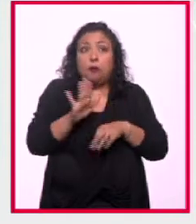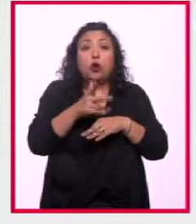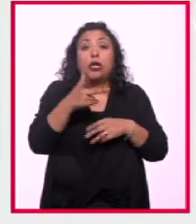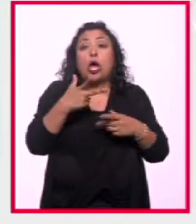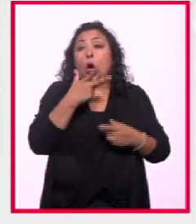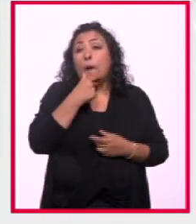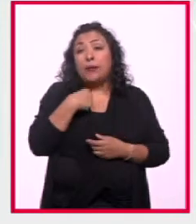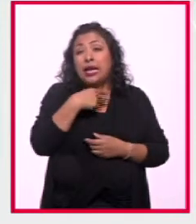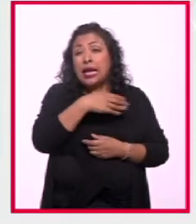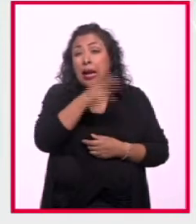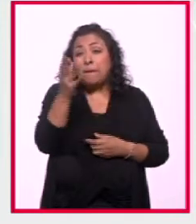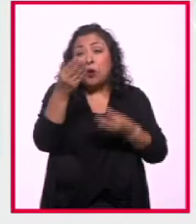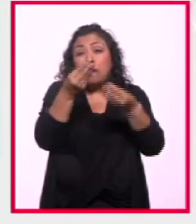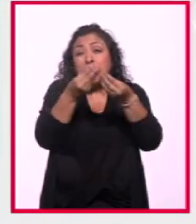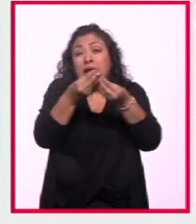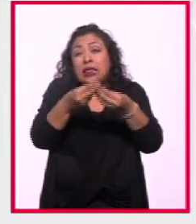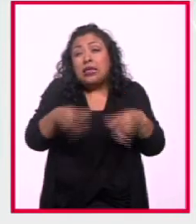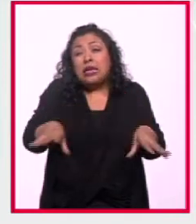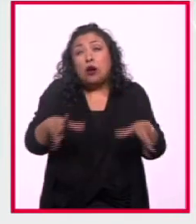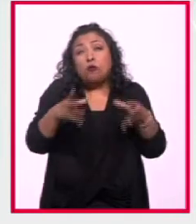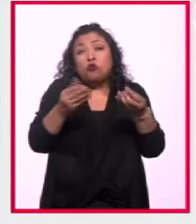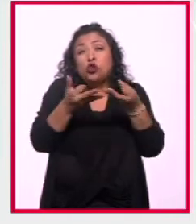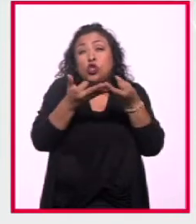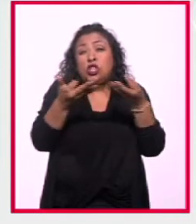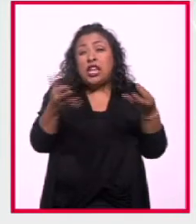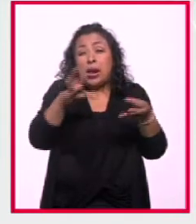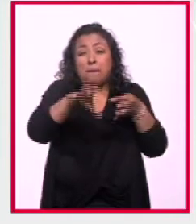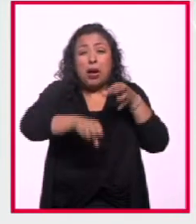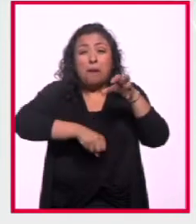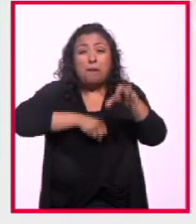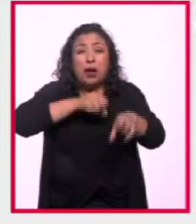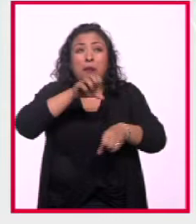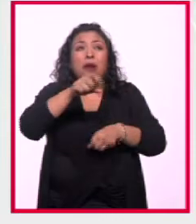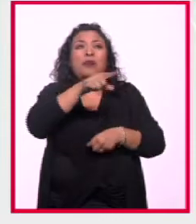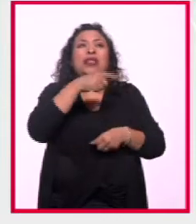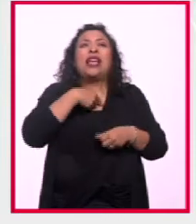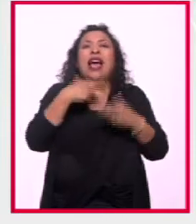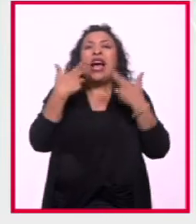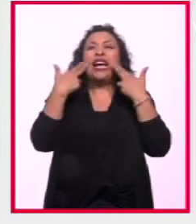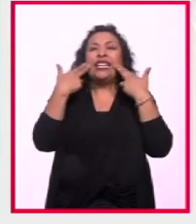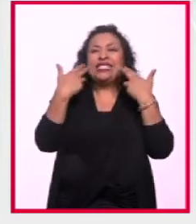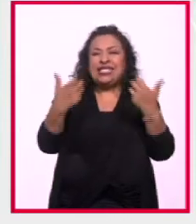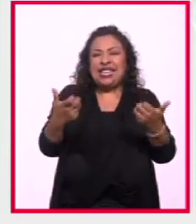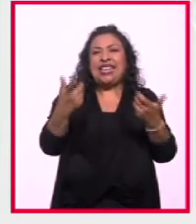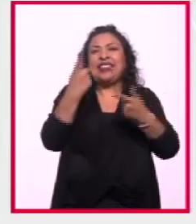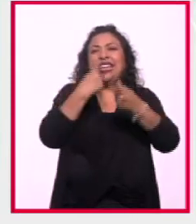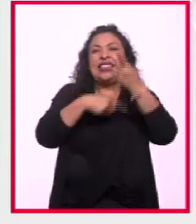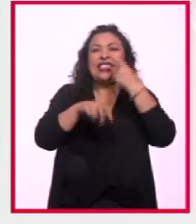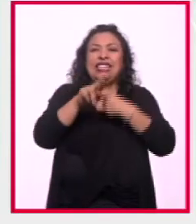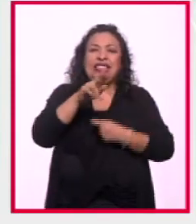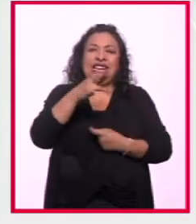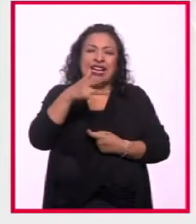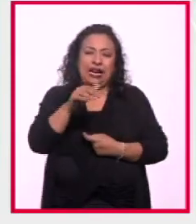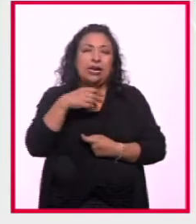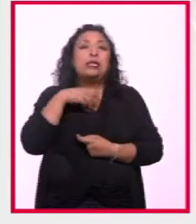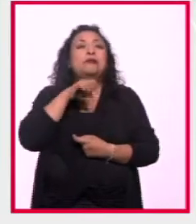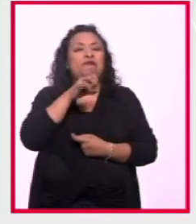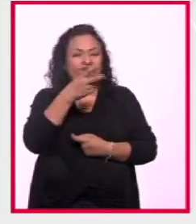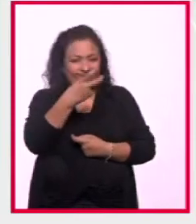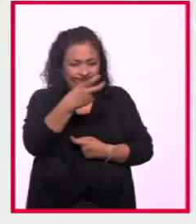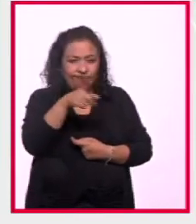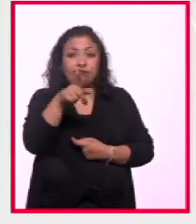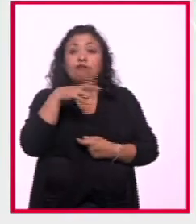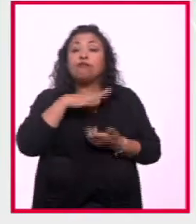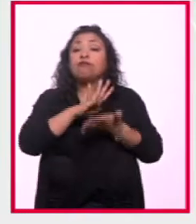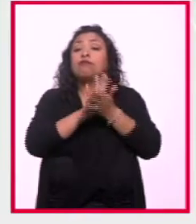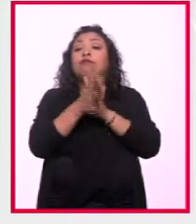campesinos habían perdido en su mayor parte la tierra además de haciendas las tiendas y vaya entonces se estaban convirtiendo en